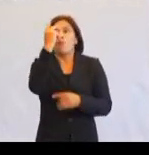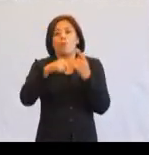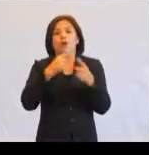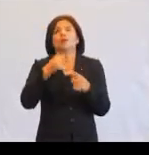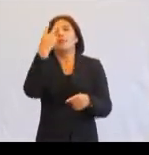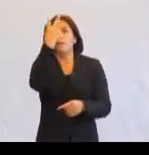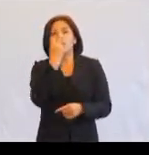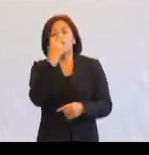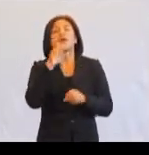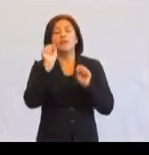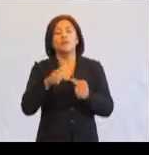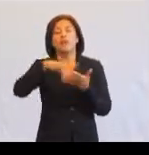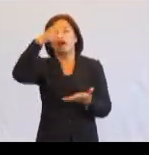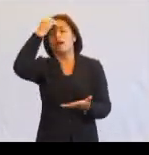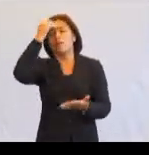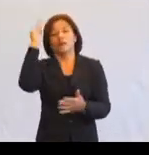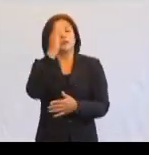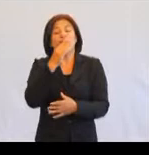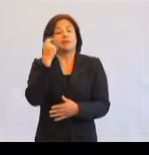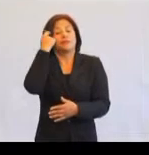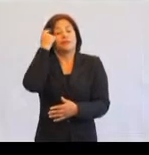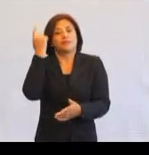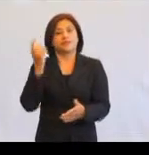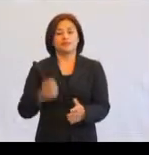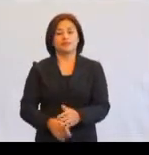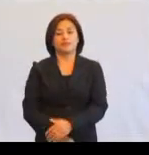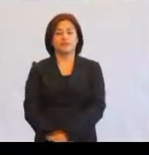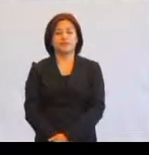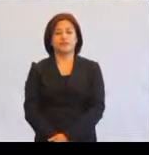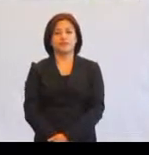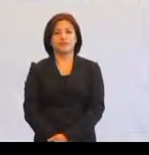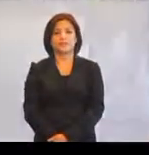ciega iba a poder acceder a tanta tecnología.